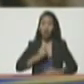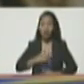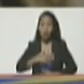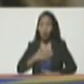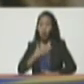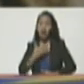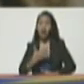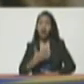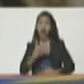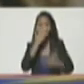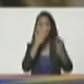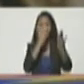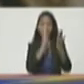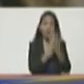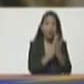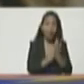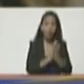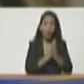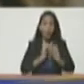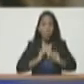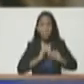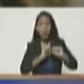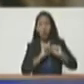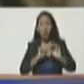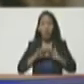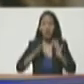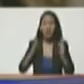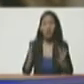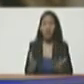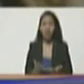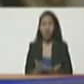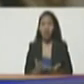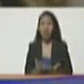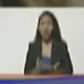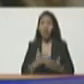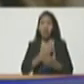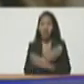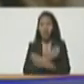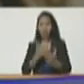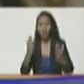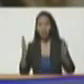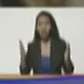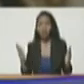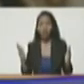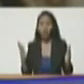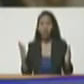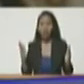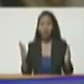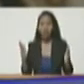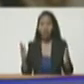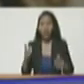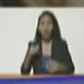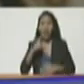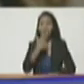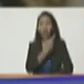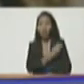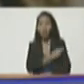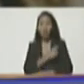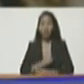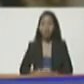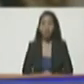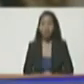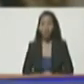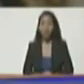el enfrentamiento a la pandemia y en la disposición de las vacunas.